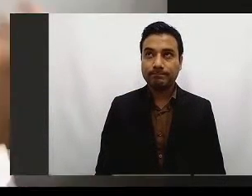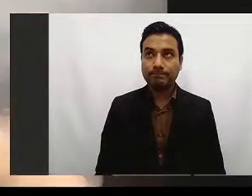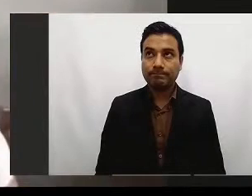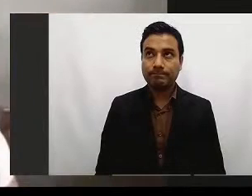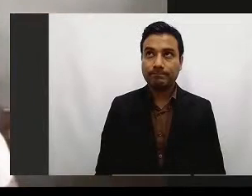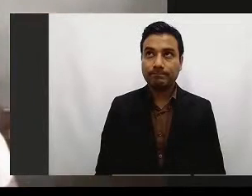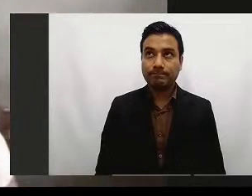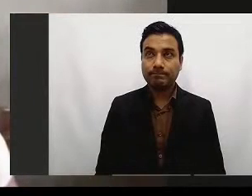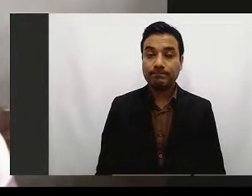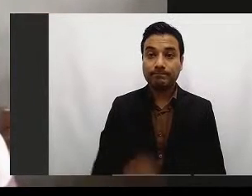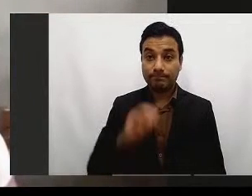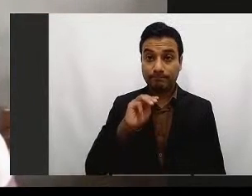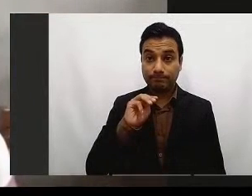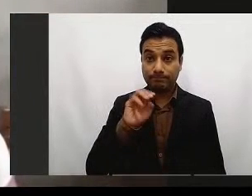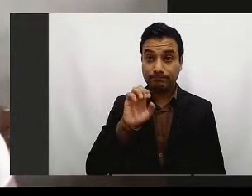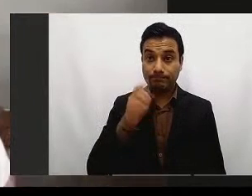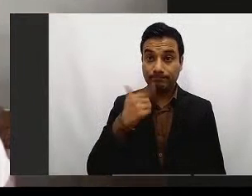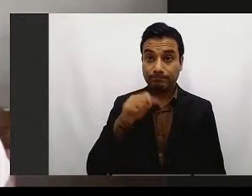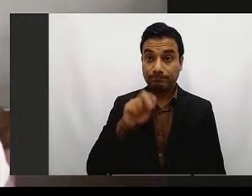Vas, Megan, adelante.